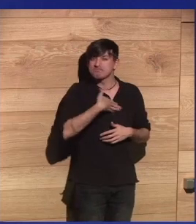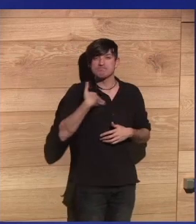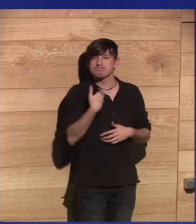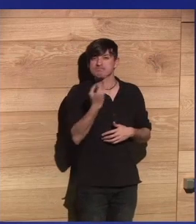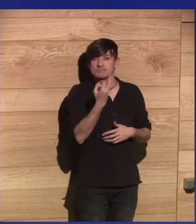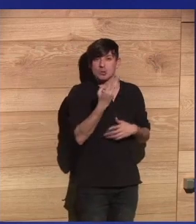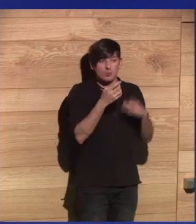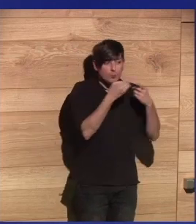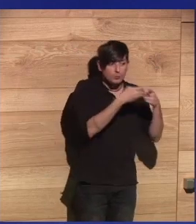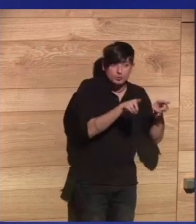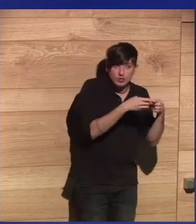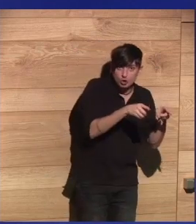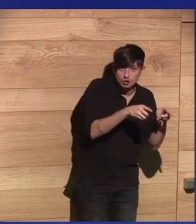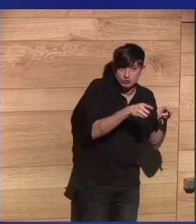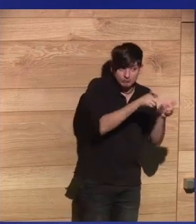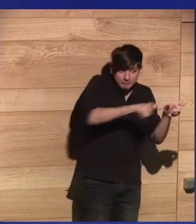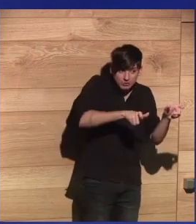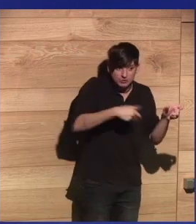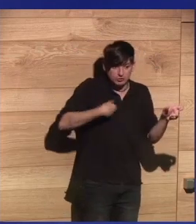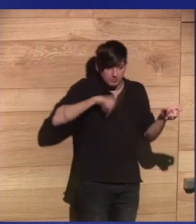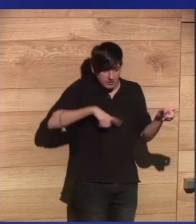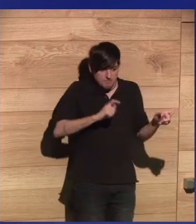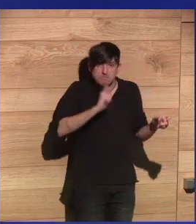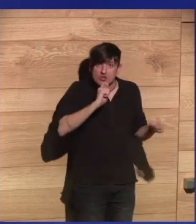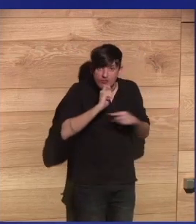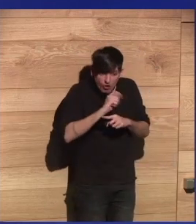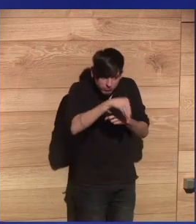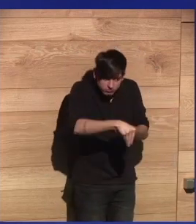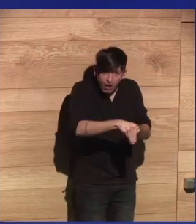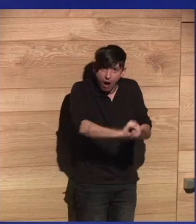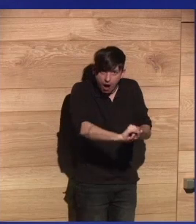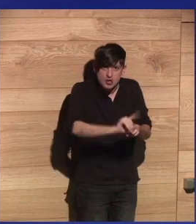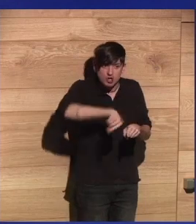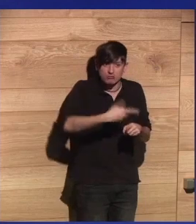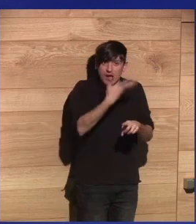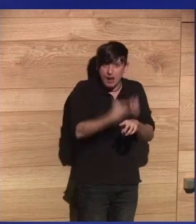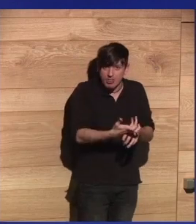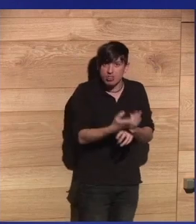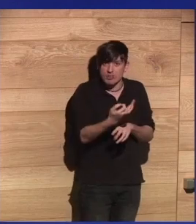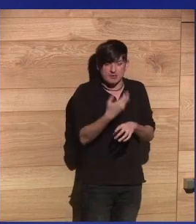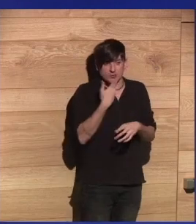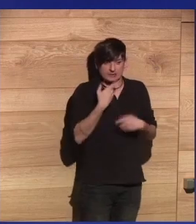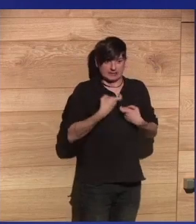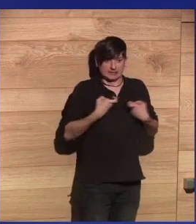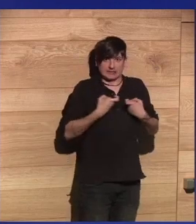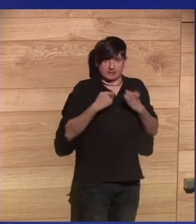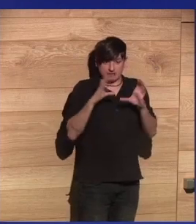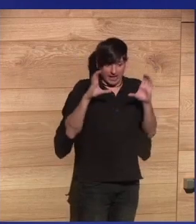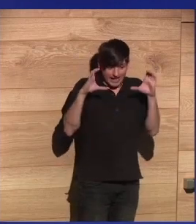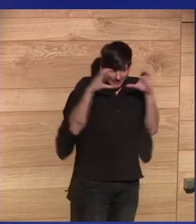evidentemente los músicos y yo mismo sabemos que tenemos un micro y que estamos grabando y hay que tener un extra de tensión y de